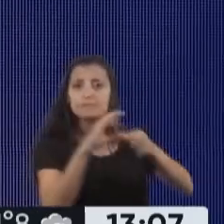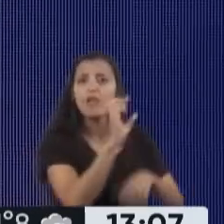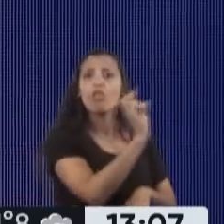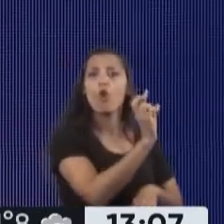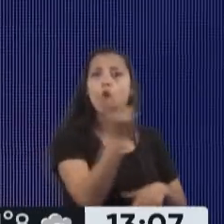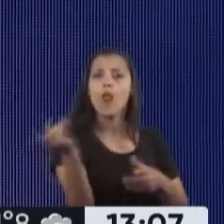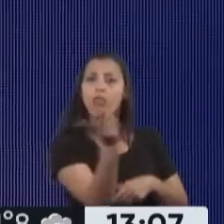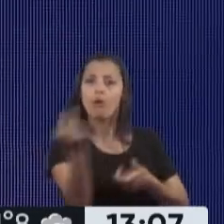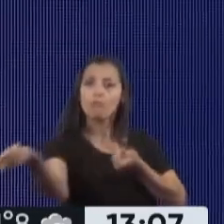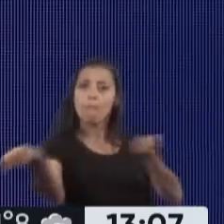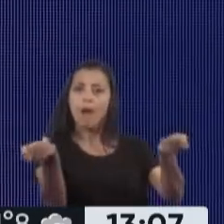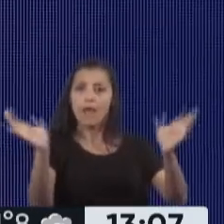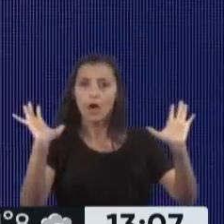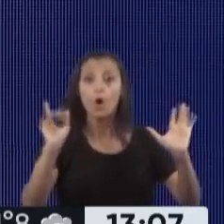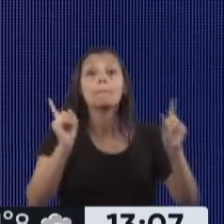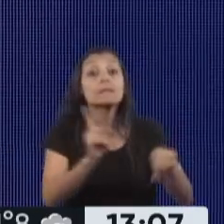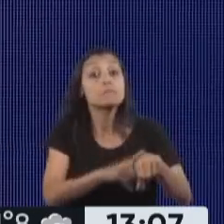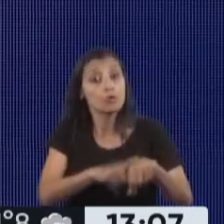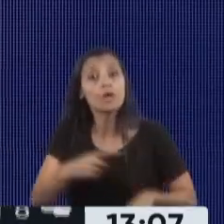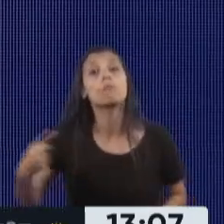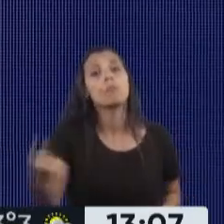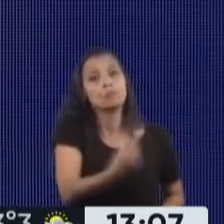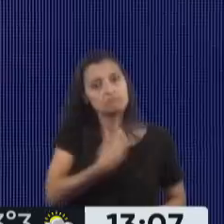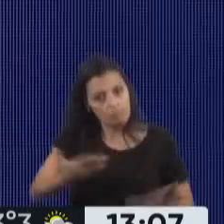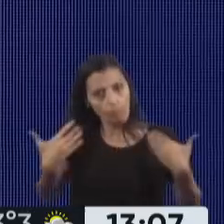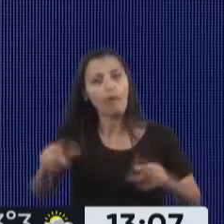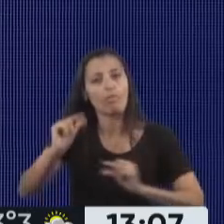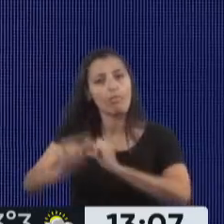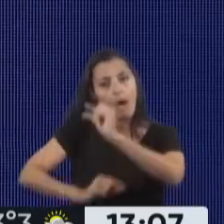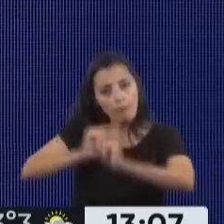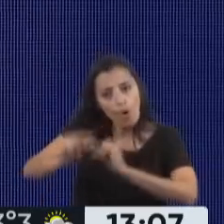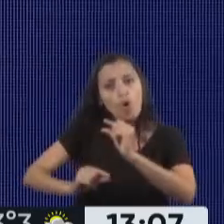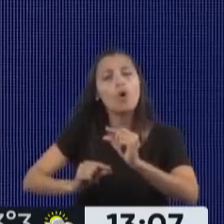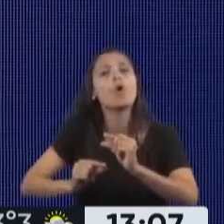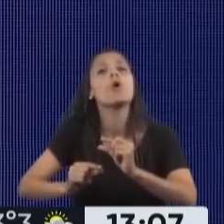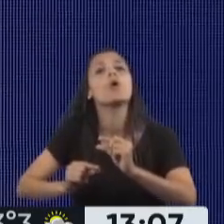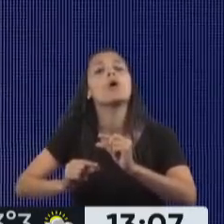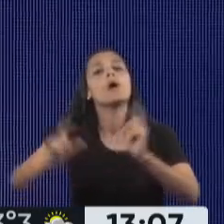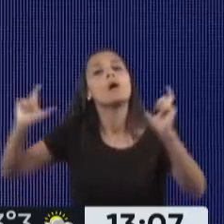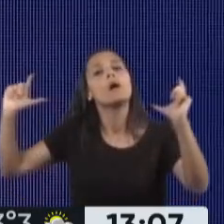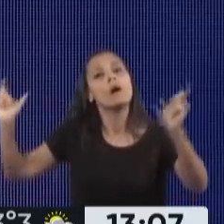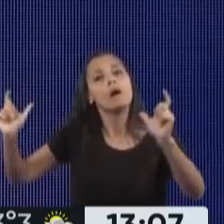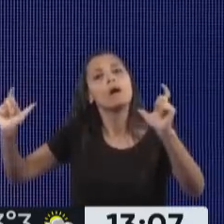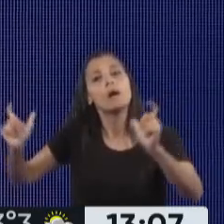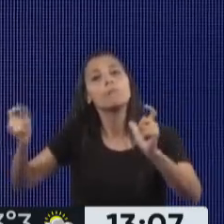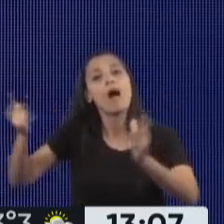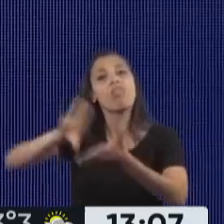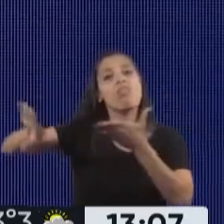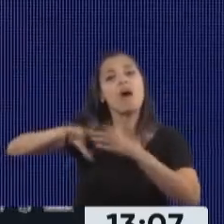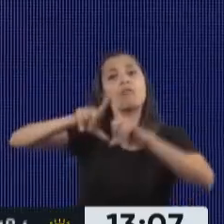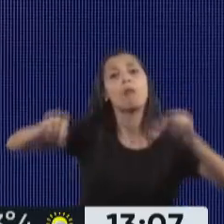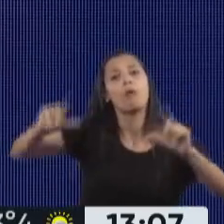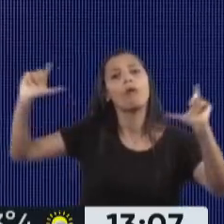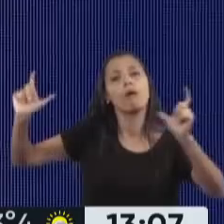dólares. Y eso al mismo tiempo nos permitió ir licuando los pasivos remunerados.